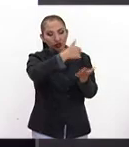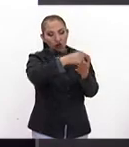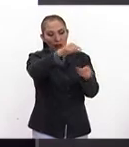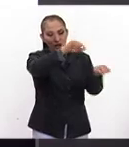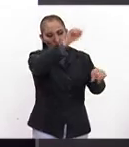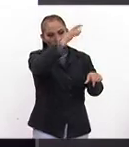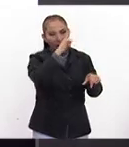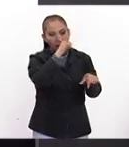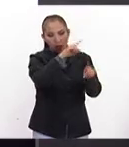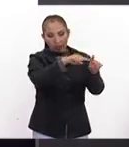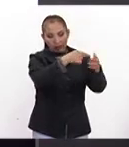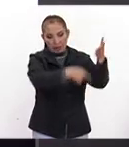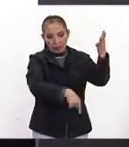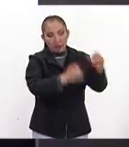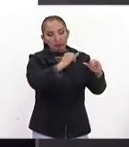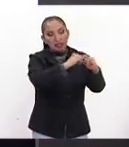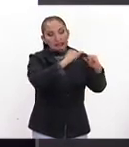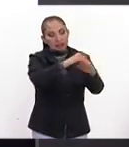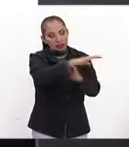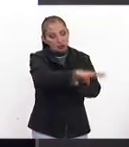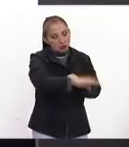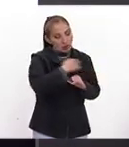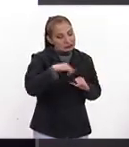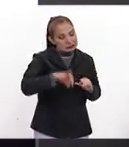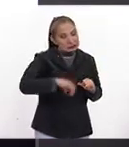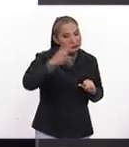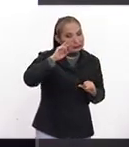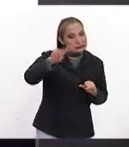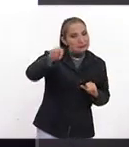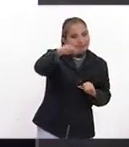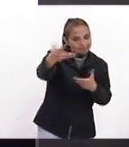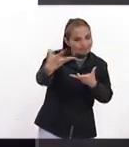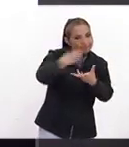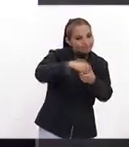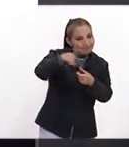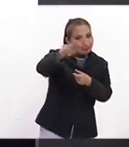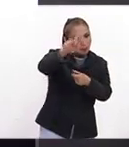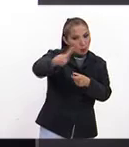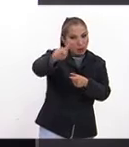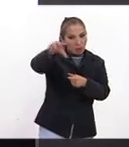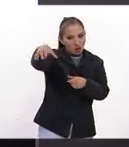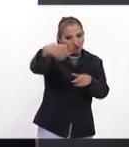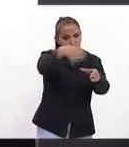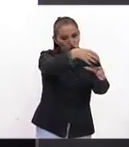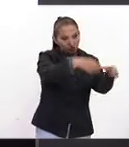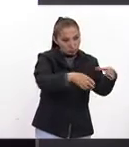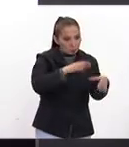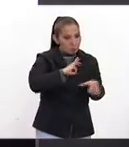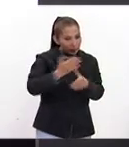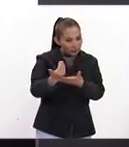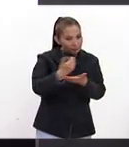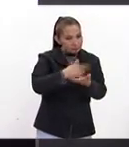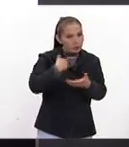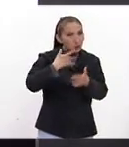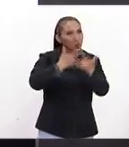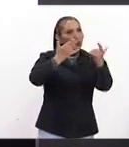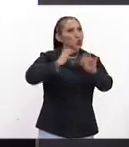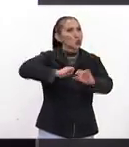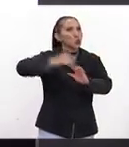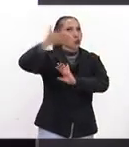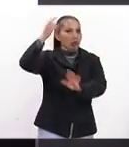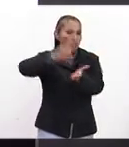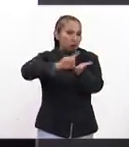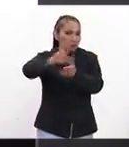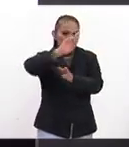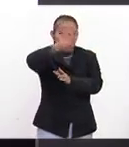otras lenguas. El instituto, pues desde luego interesado en en la inclusión de estos pueblos y barrios originarios que pues vienen ancestralmente y que tienen el